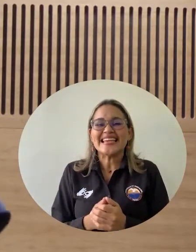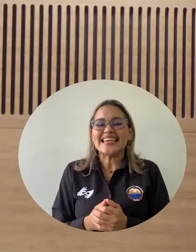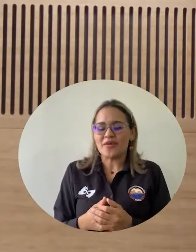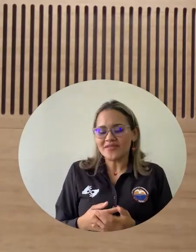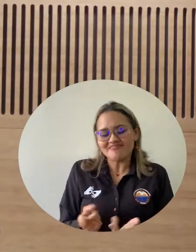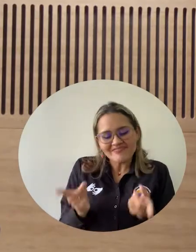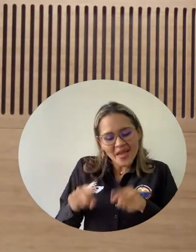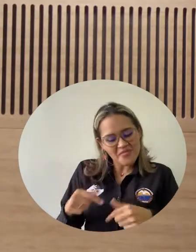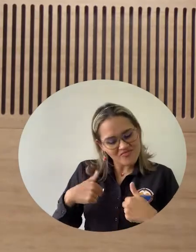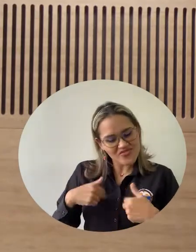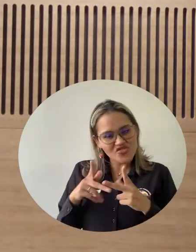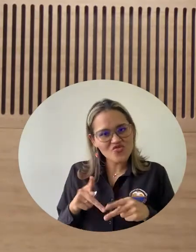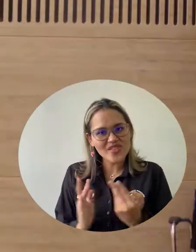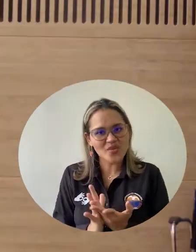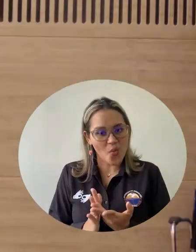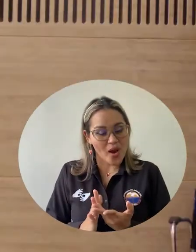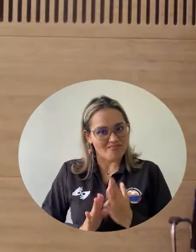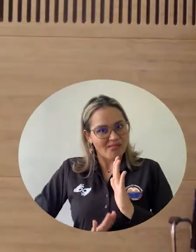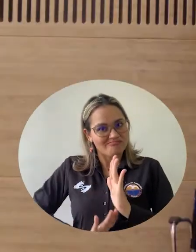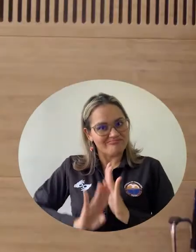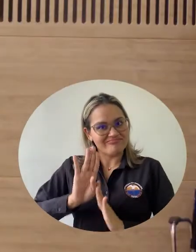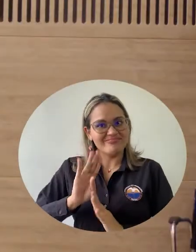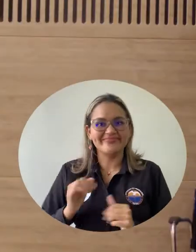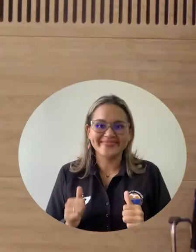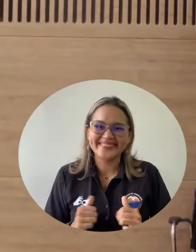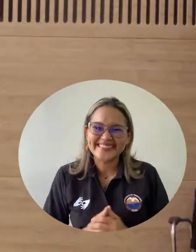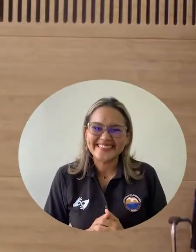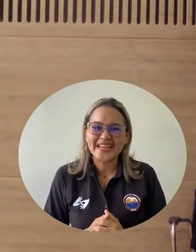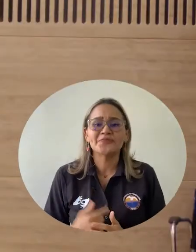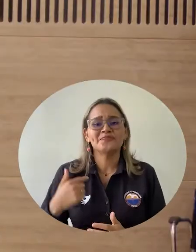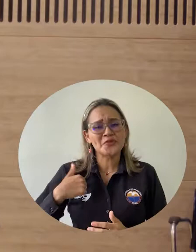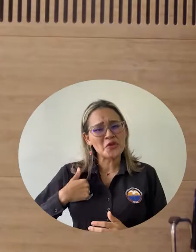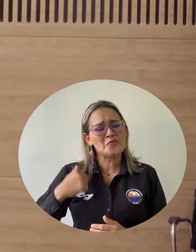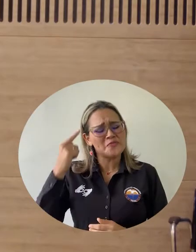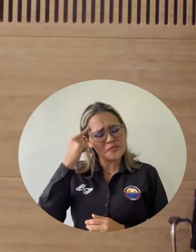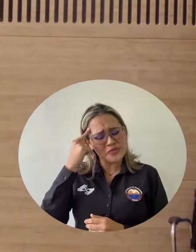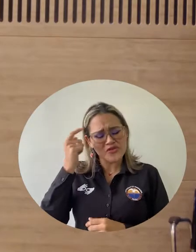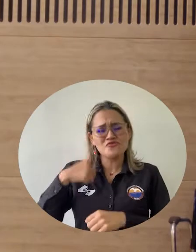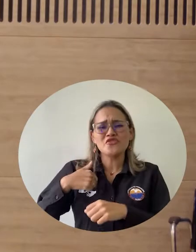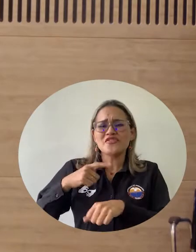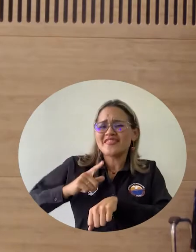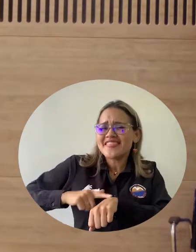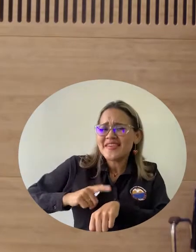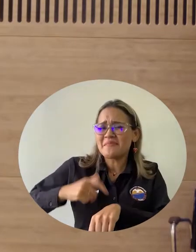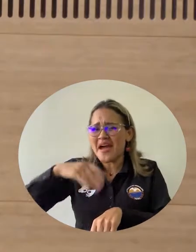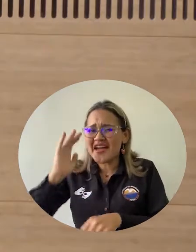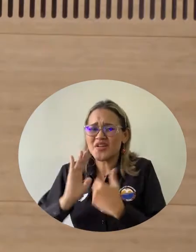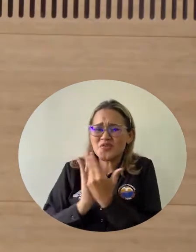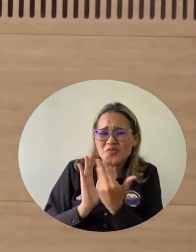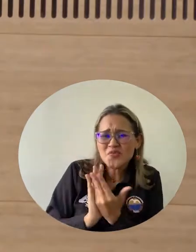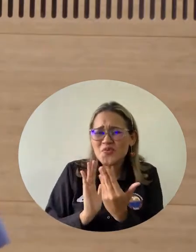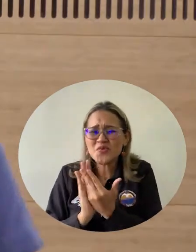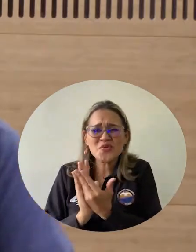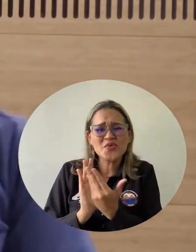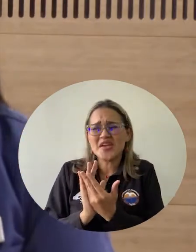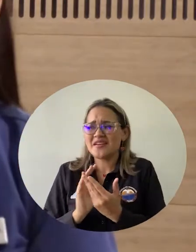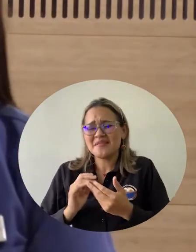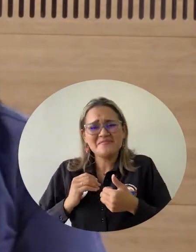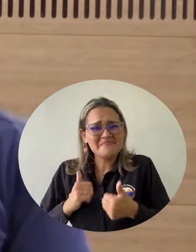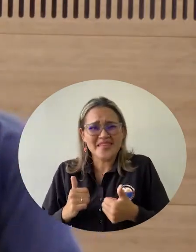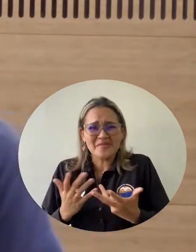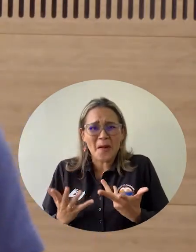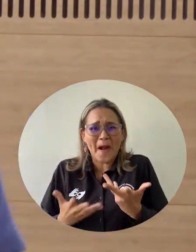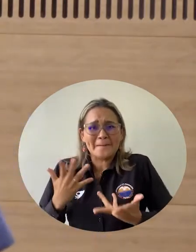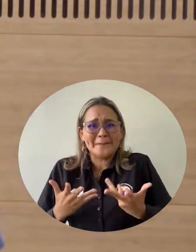universidad cada uno de nosotros como estudiantes. Todo este tiempo que le he dedicado a la universidad es indescriptible,